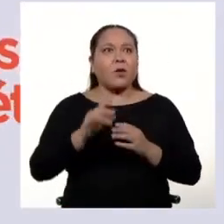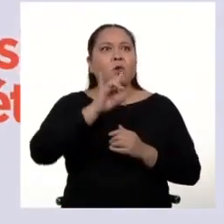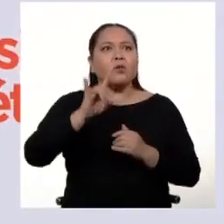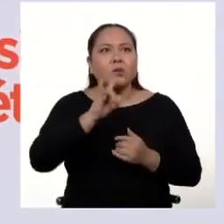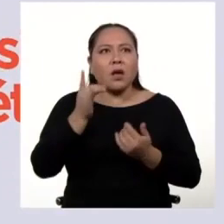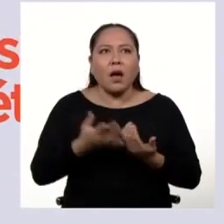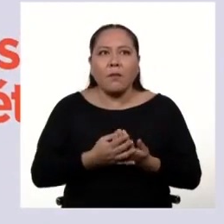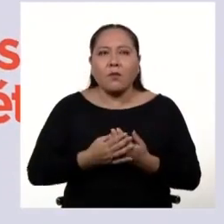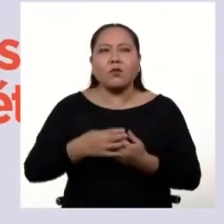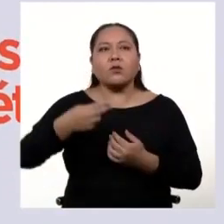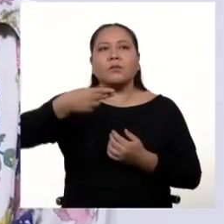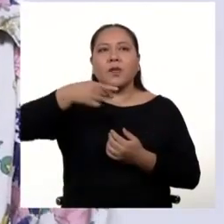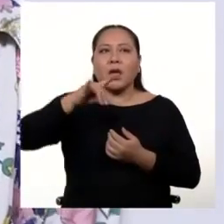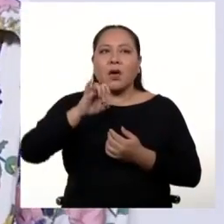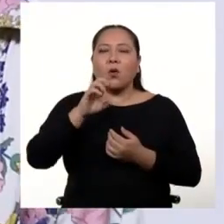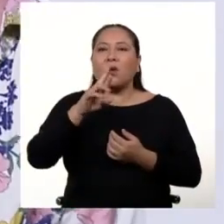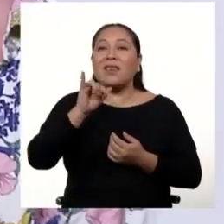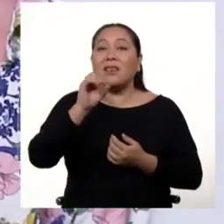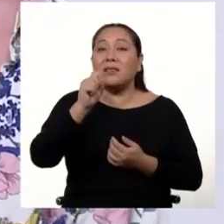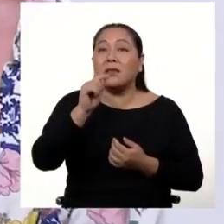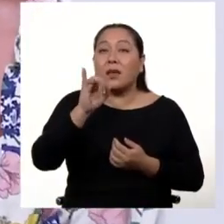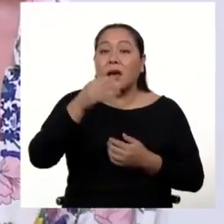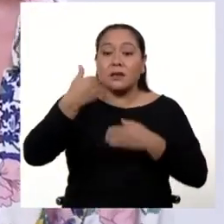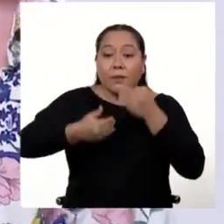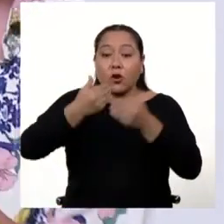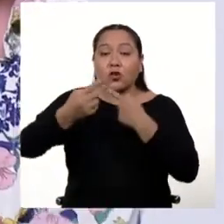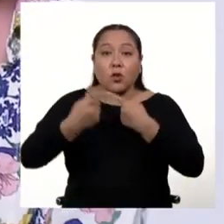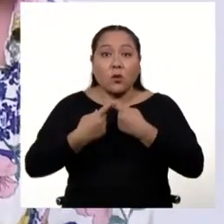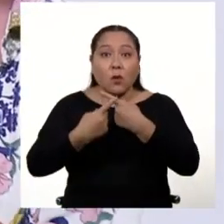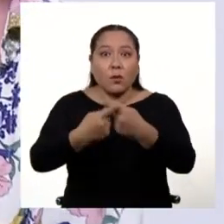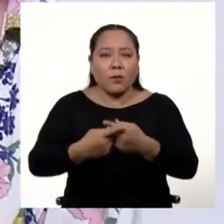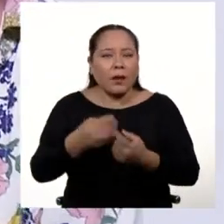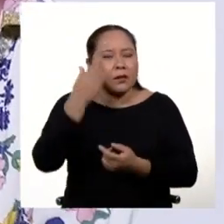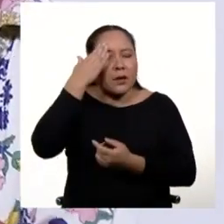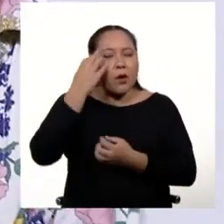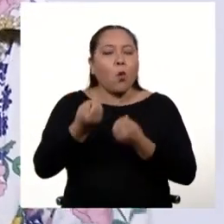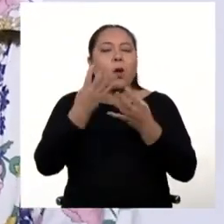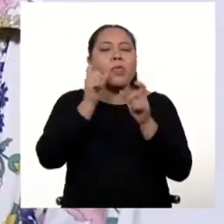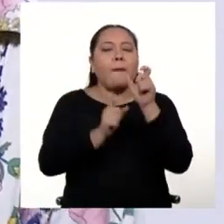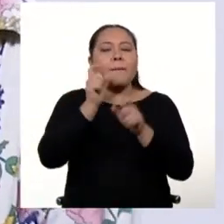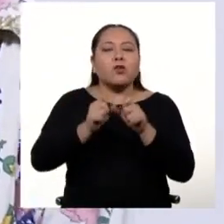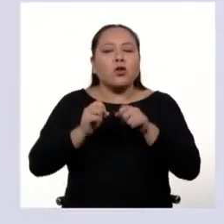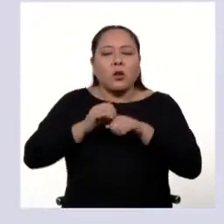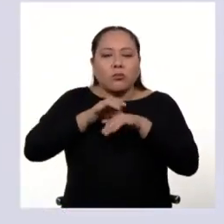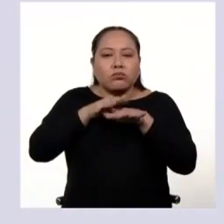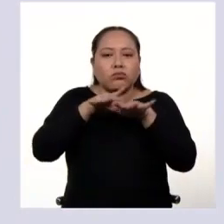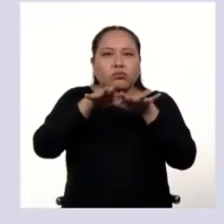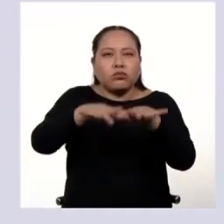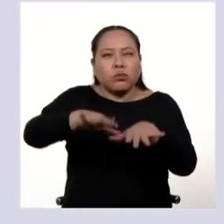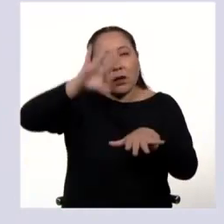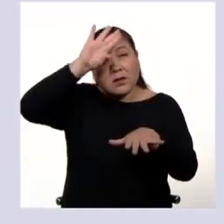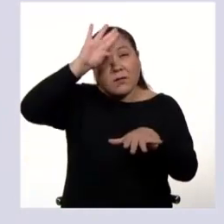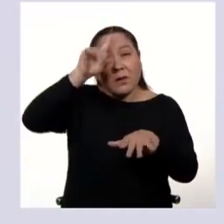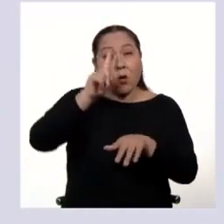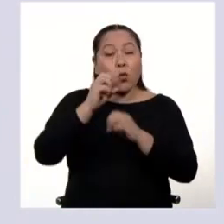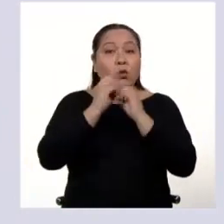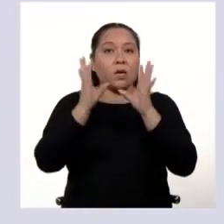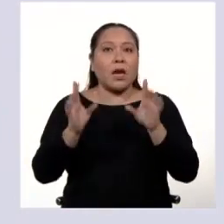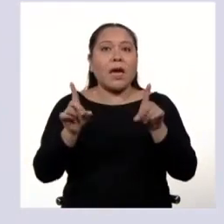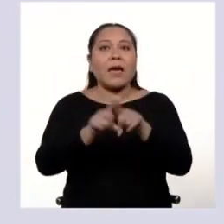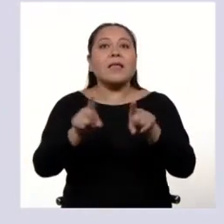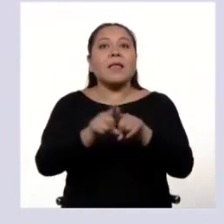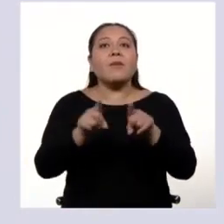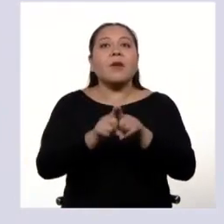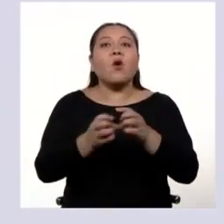heurísticas y las progresiones geométricas para poder determinar la cantidad de personas contagiadas en un determinado día y también el total de